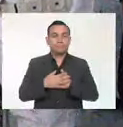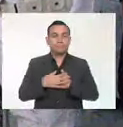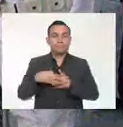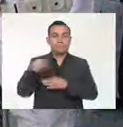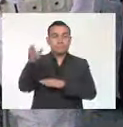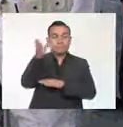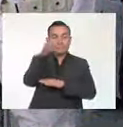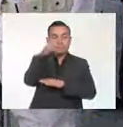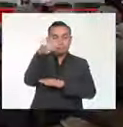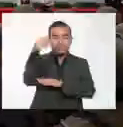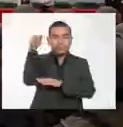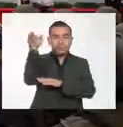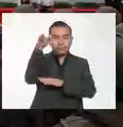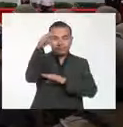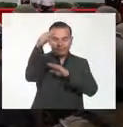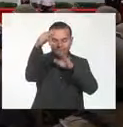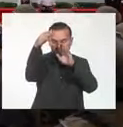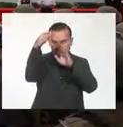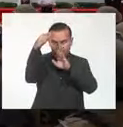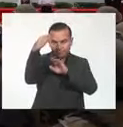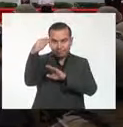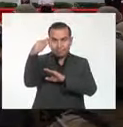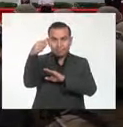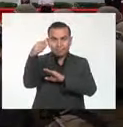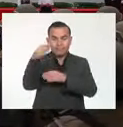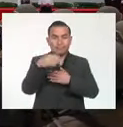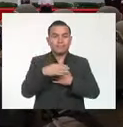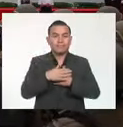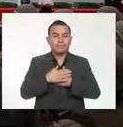Oración a la bandera salvadoreña.